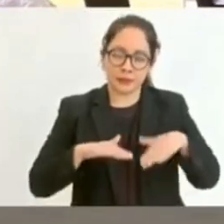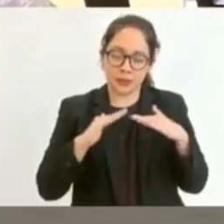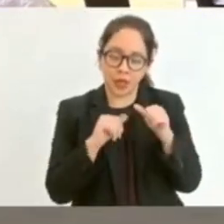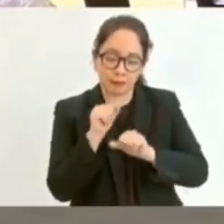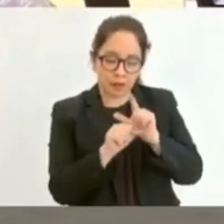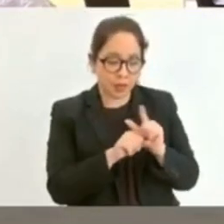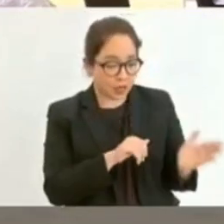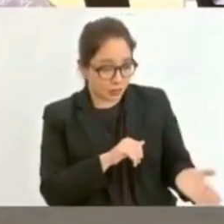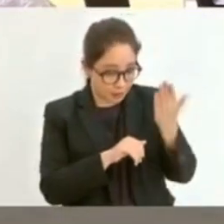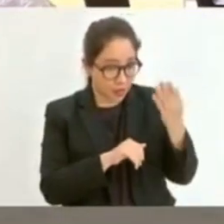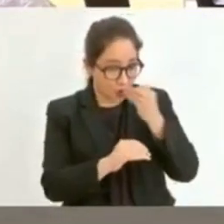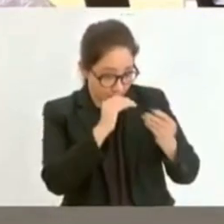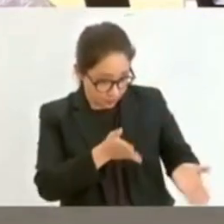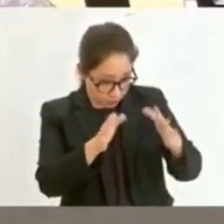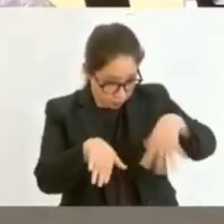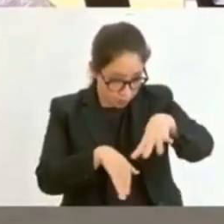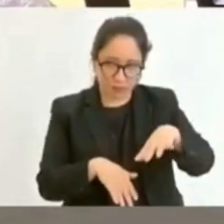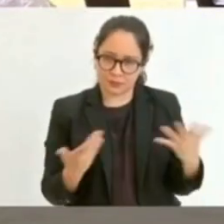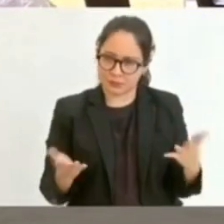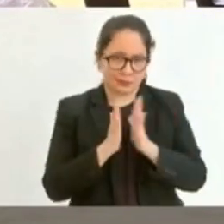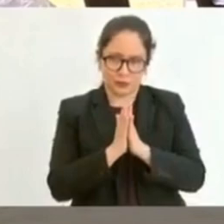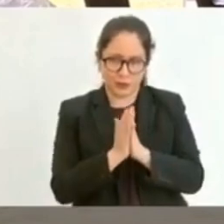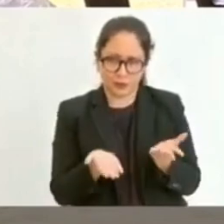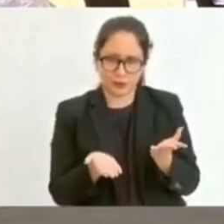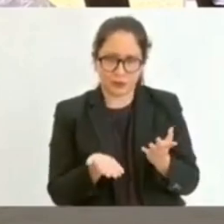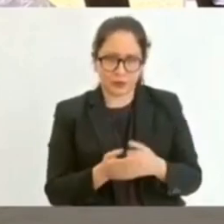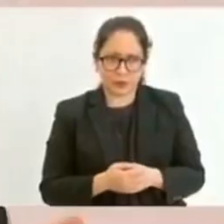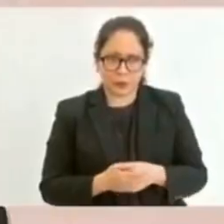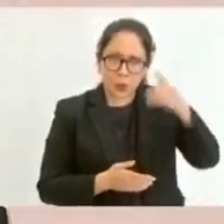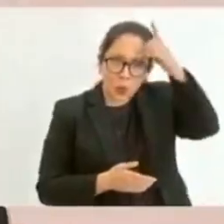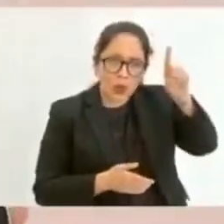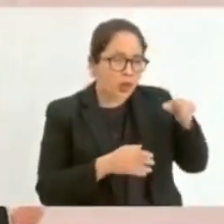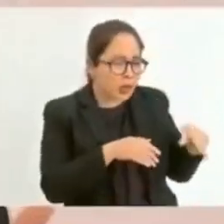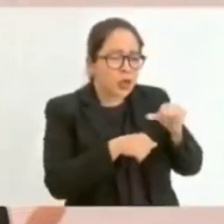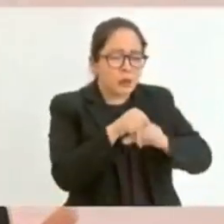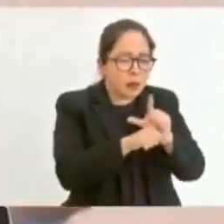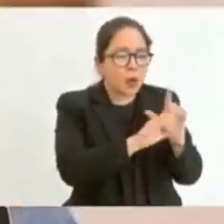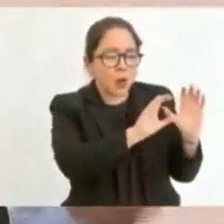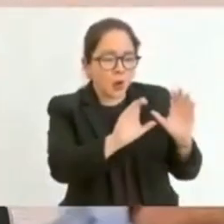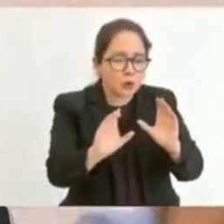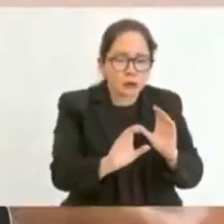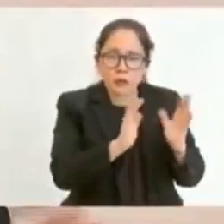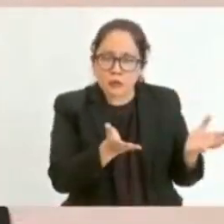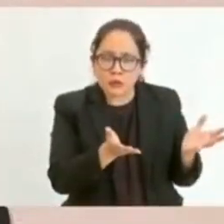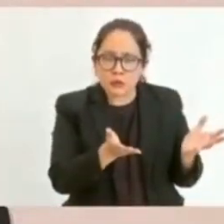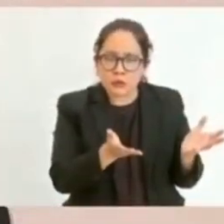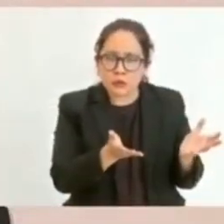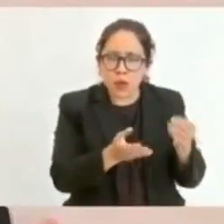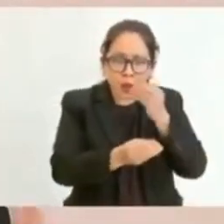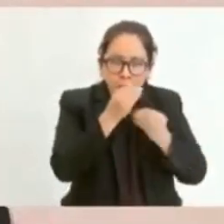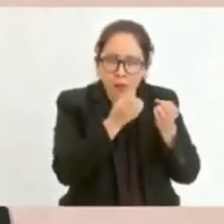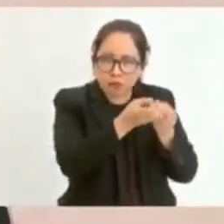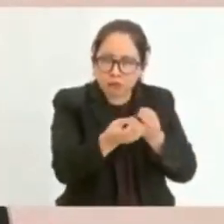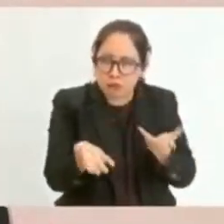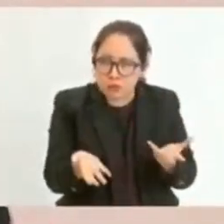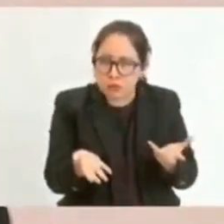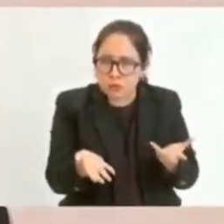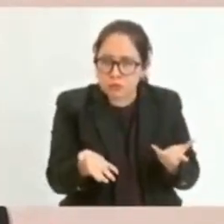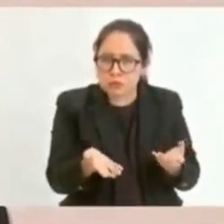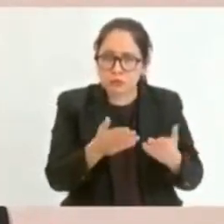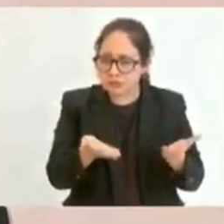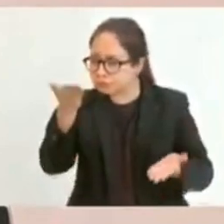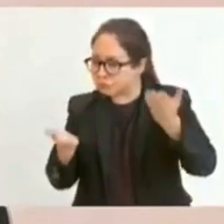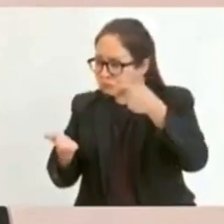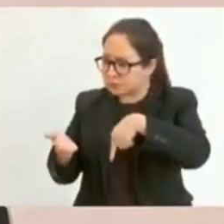No, el dueño, el que quiere a ese animal, lo protege y le da de comer. ¿Por qué a los seres humanos no?